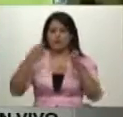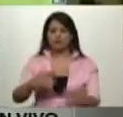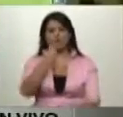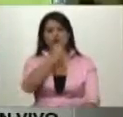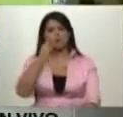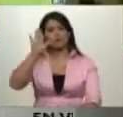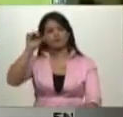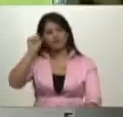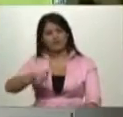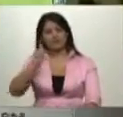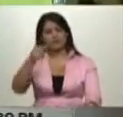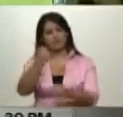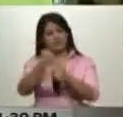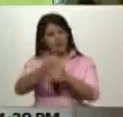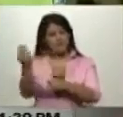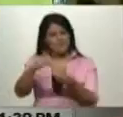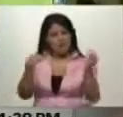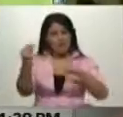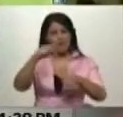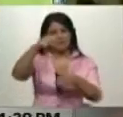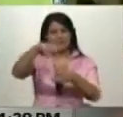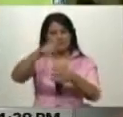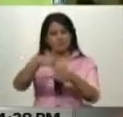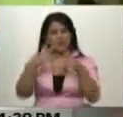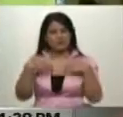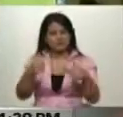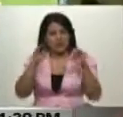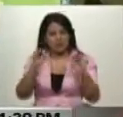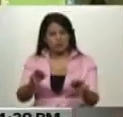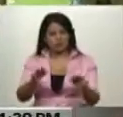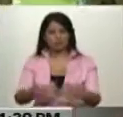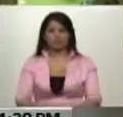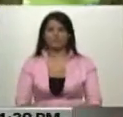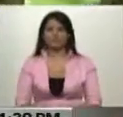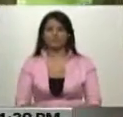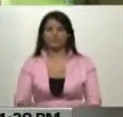producción nacional de semillas, de la producción de semillas sanas, soberanas y sustentables.